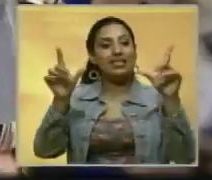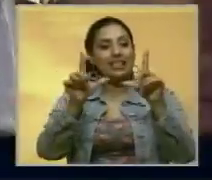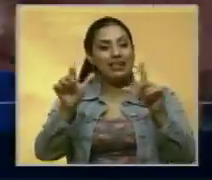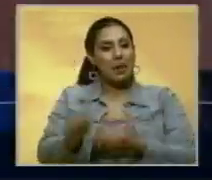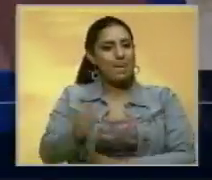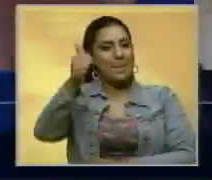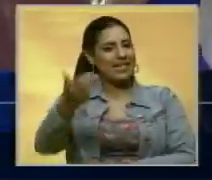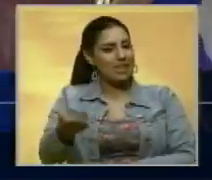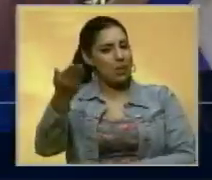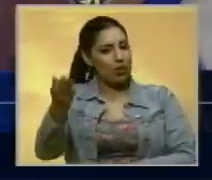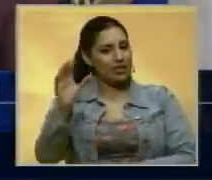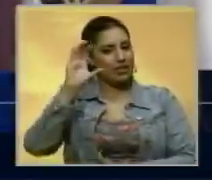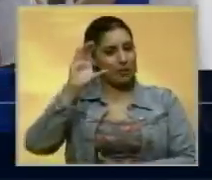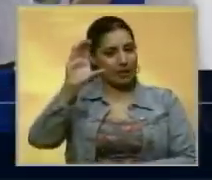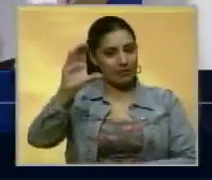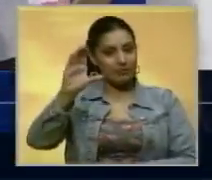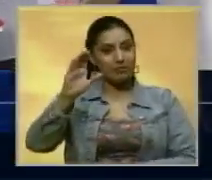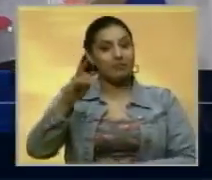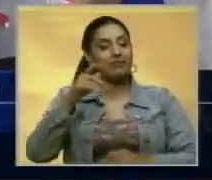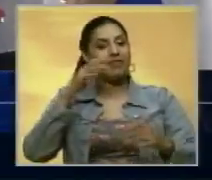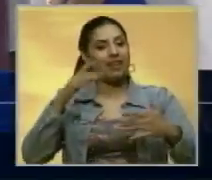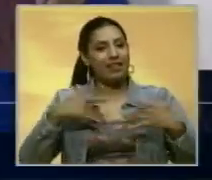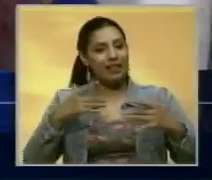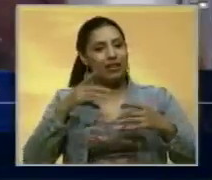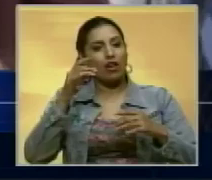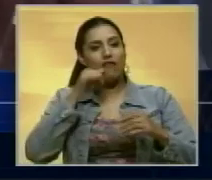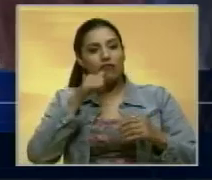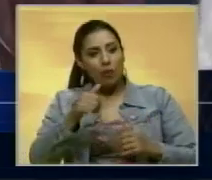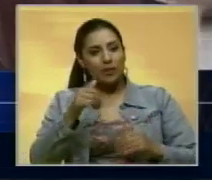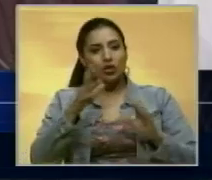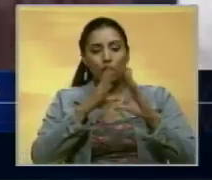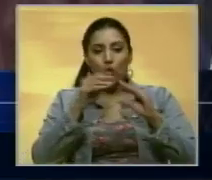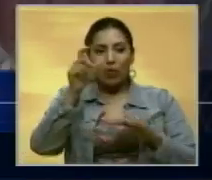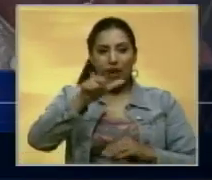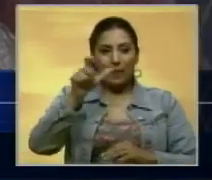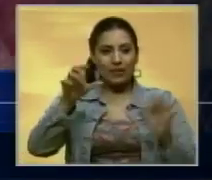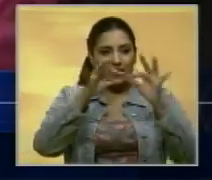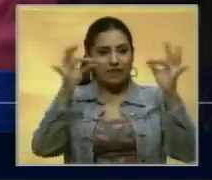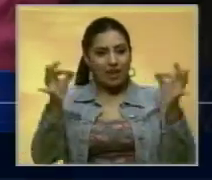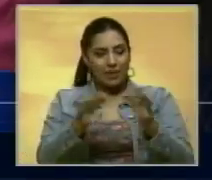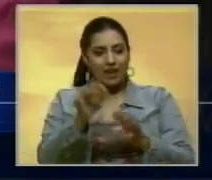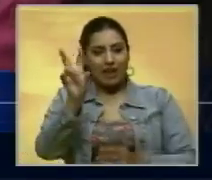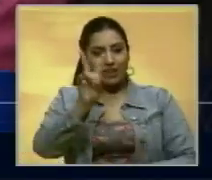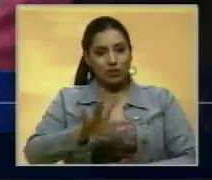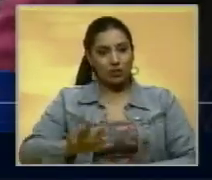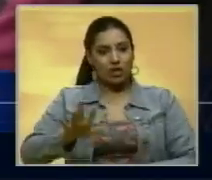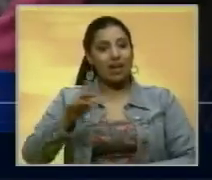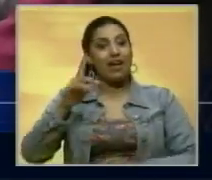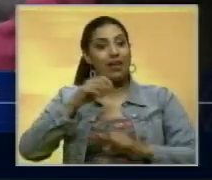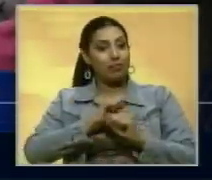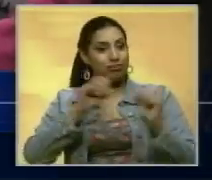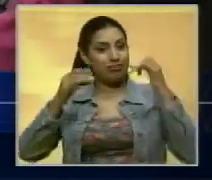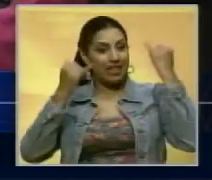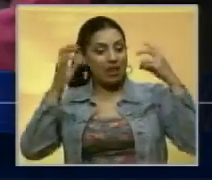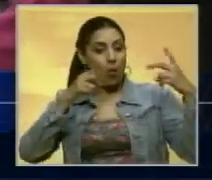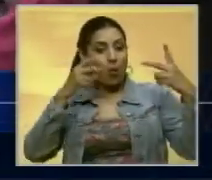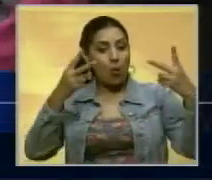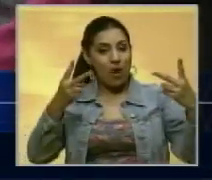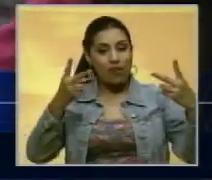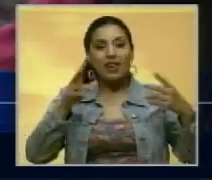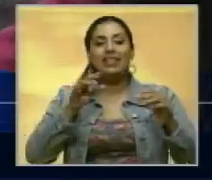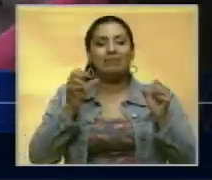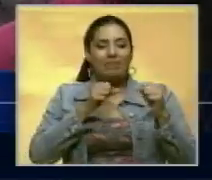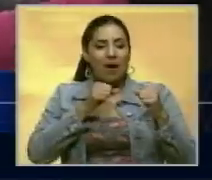televisiva más importante del país, con entretenimiento e información para toda la familia venezolana. Y la Explosión Creativa